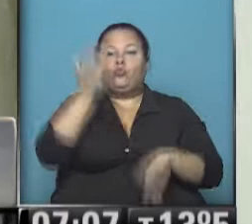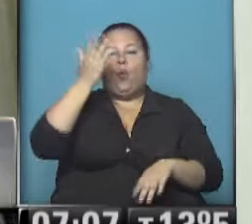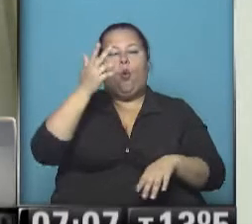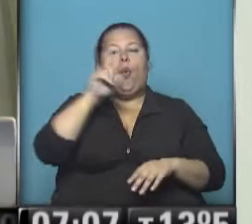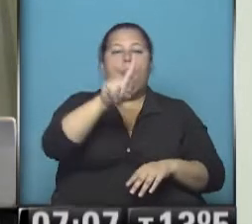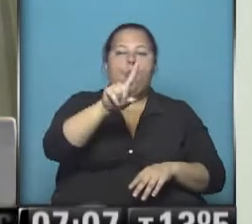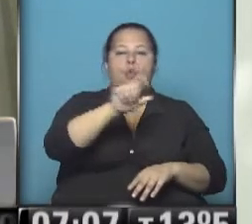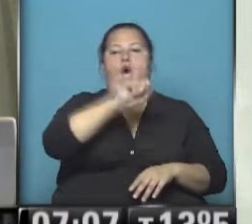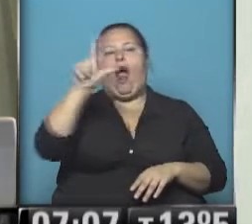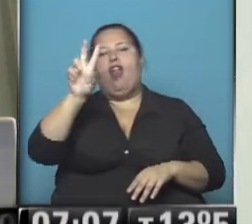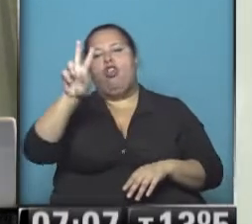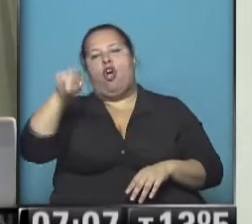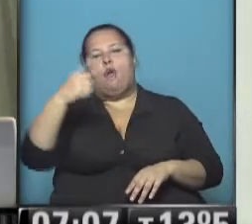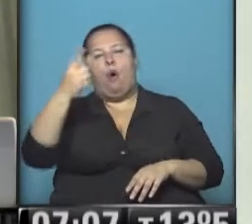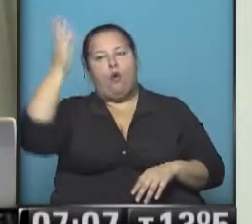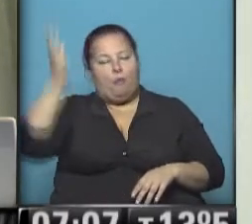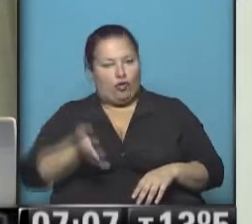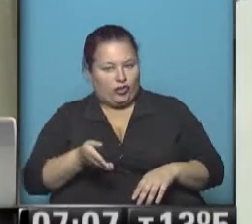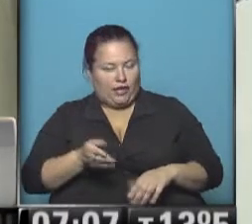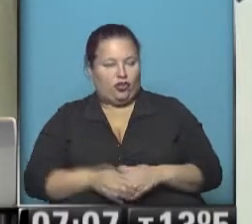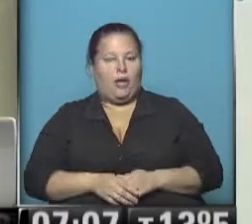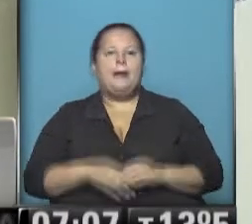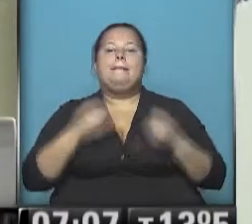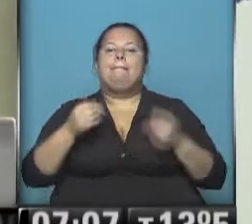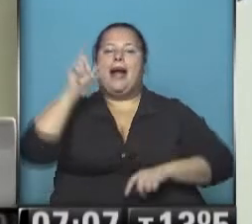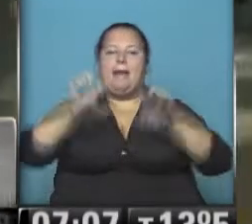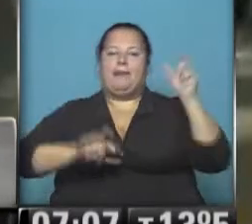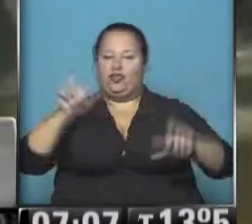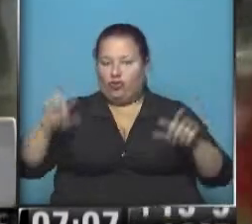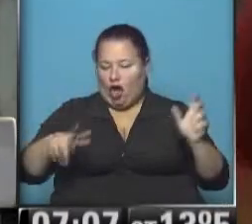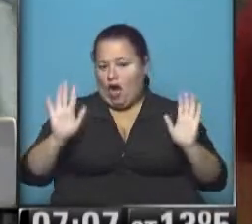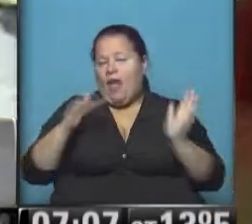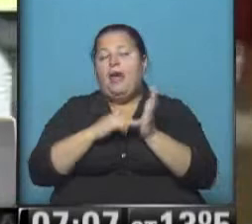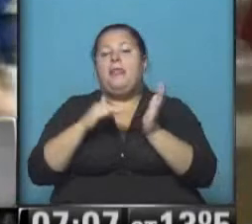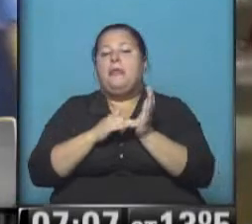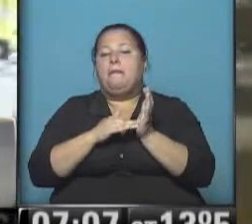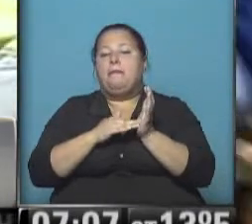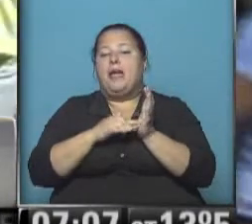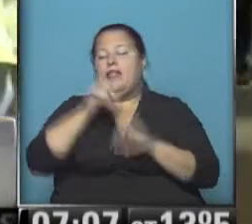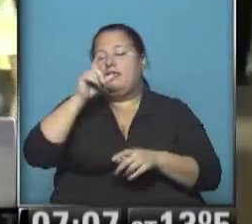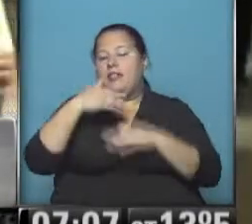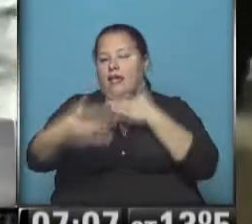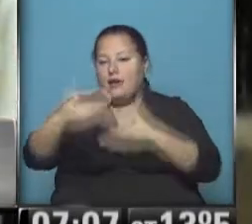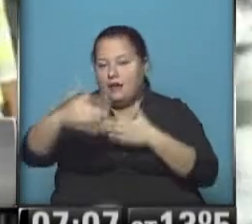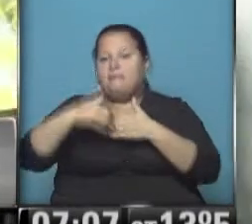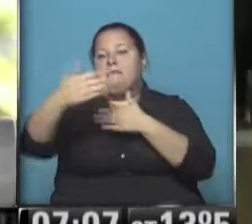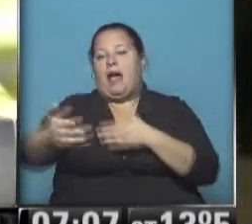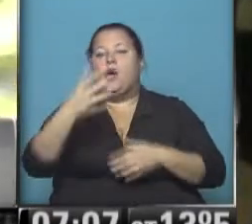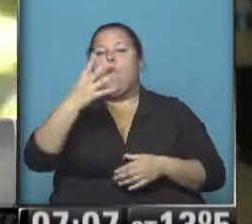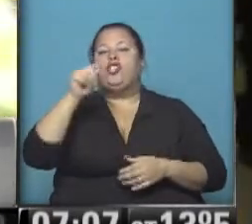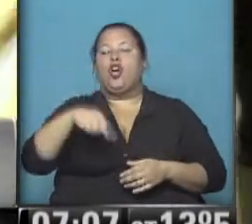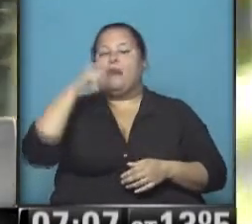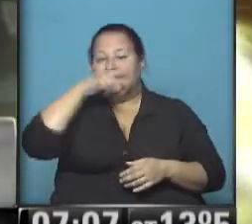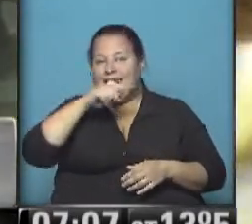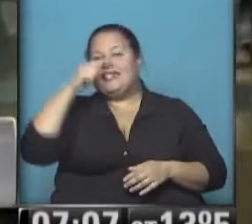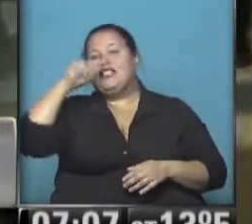el 1 y 2,1 porcentuales para personas físicas de acuerdo con el plazo y un poco más, un 4,7